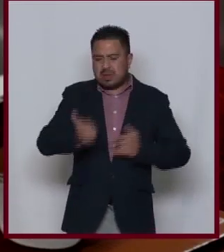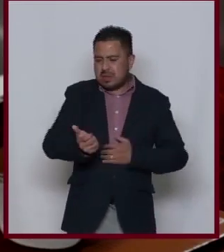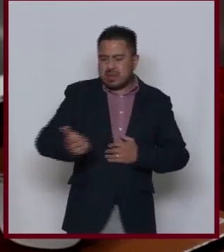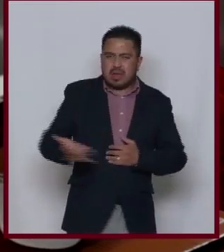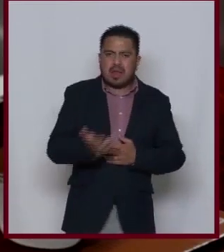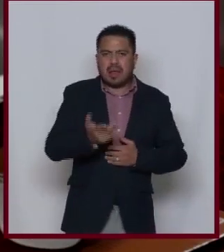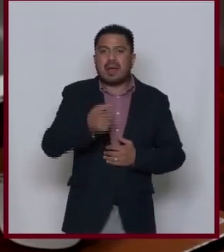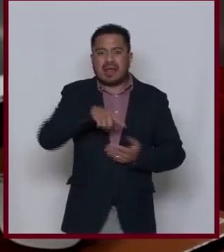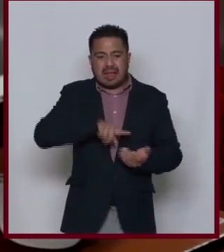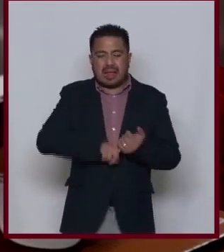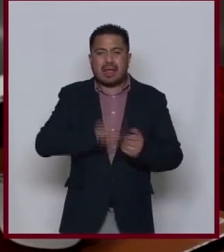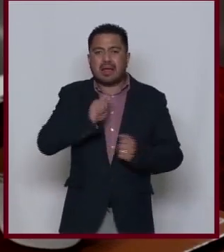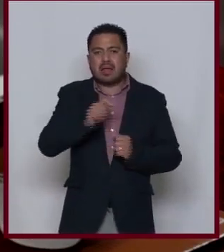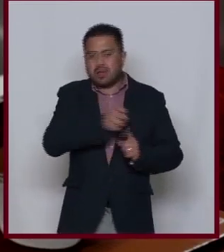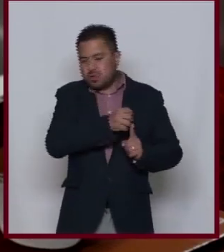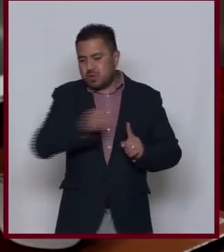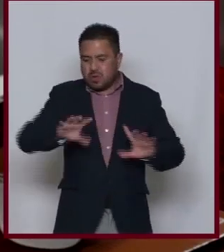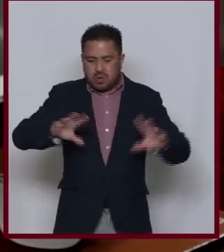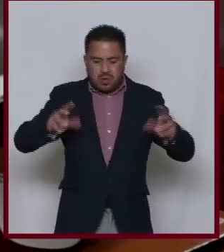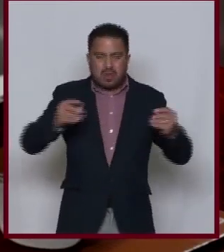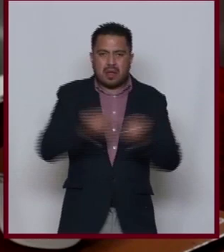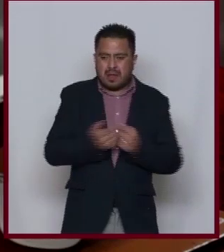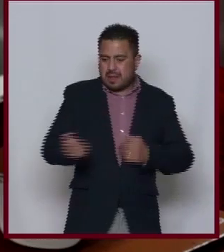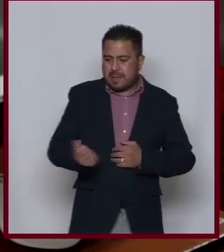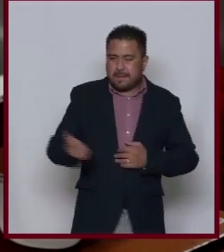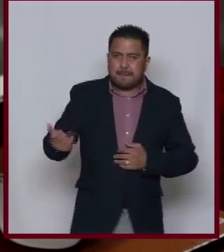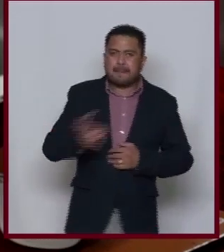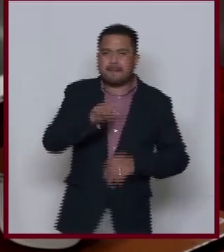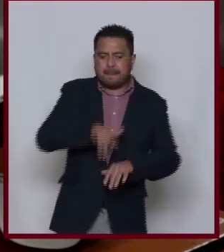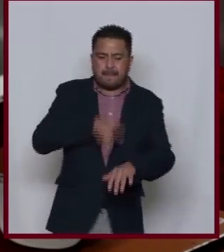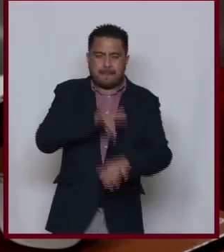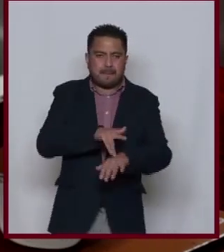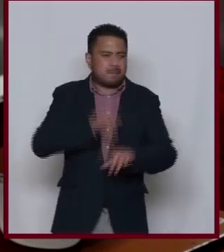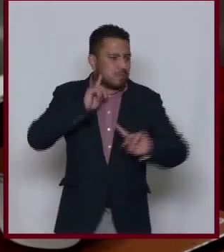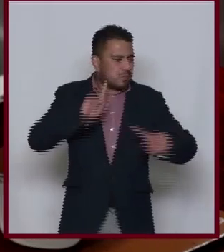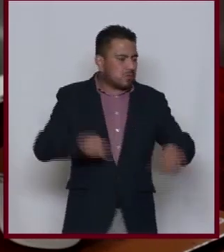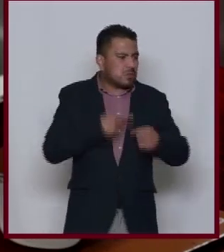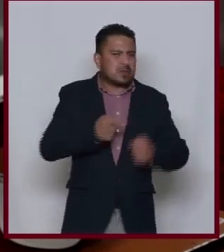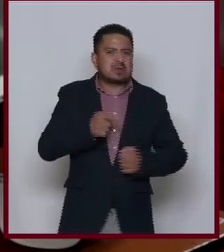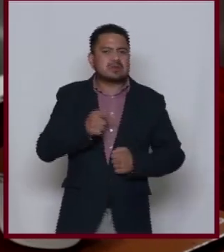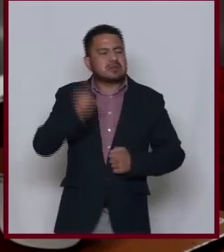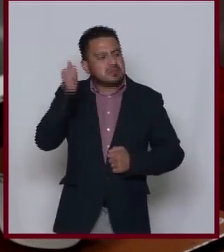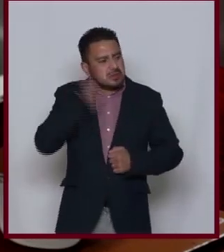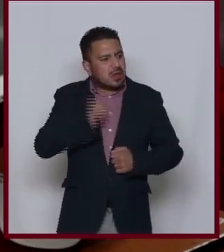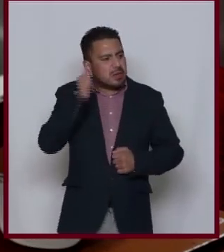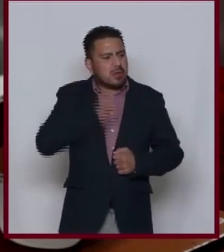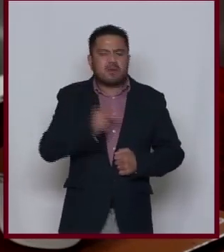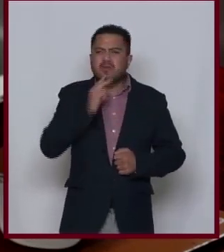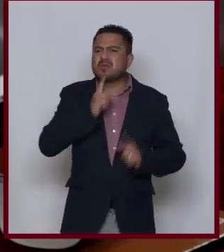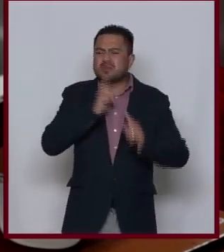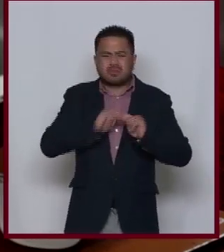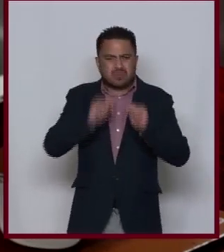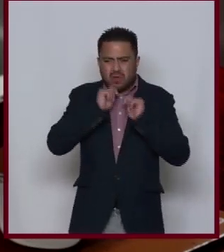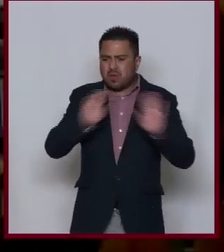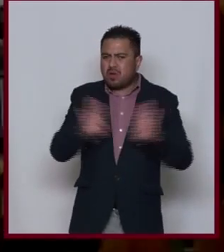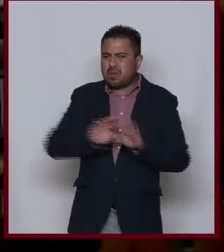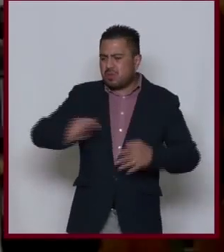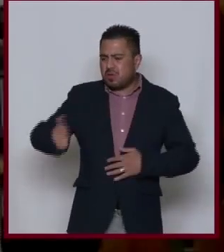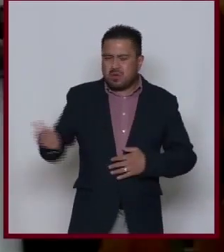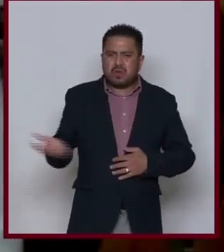y los tiras, y en el orden en el que caigan los dados, tocas la partitura y siempre funciona. No importa cómo caigan los